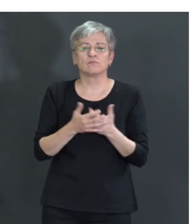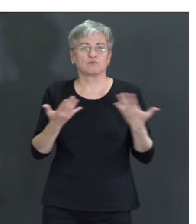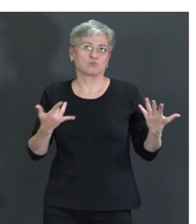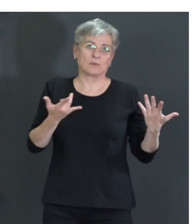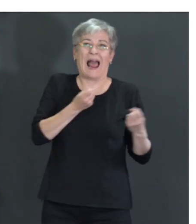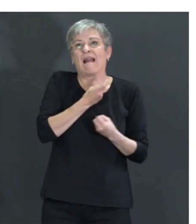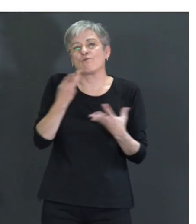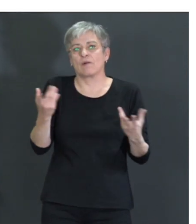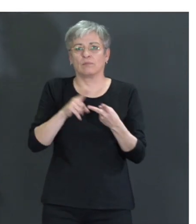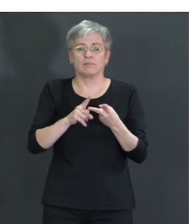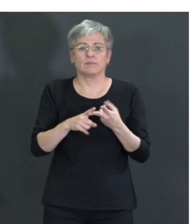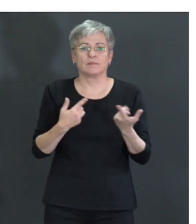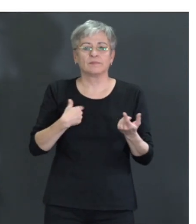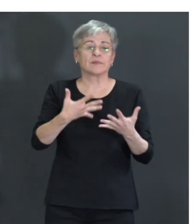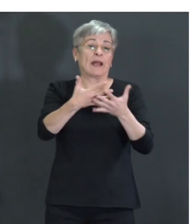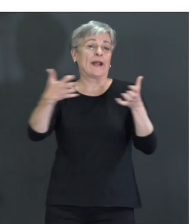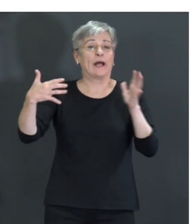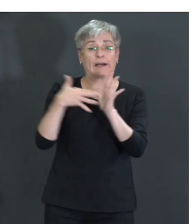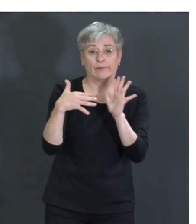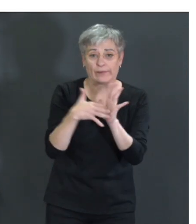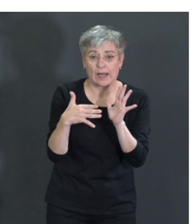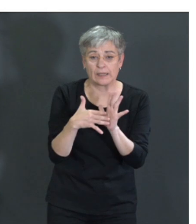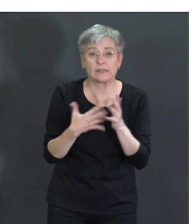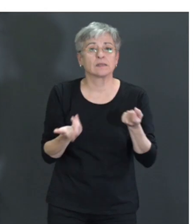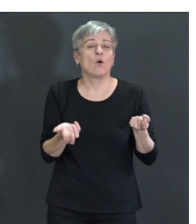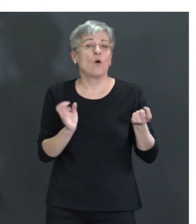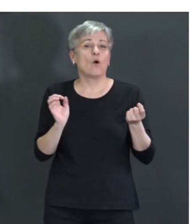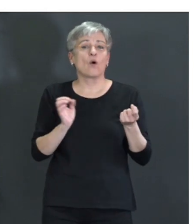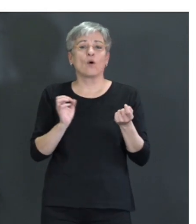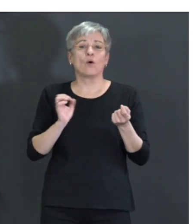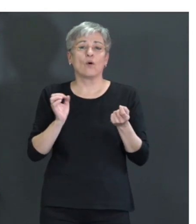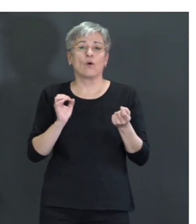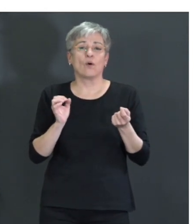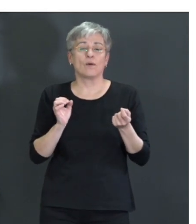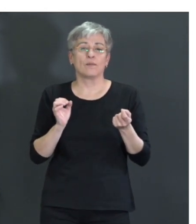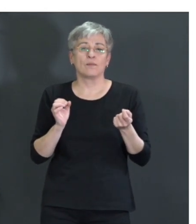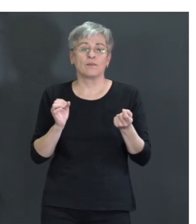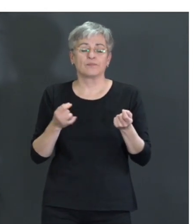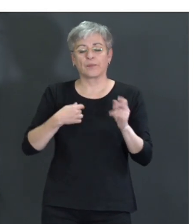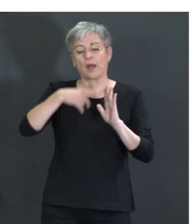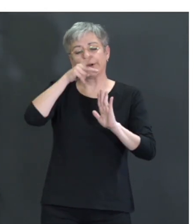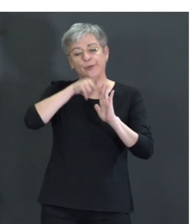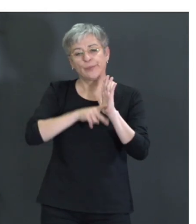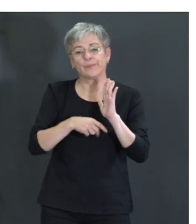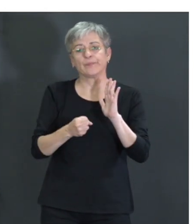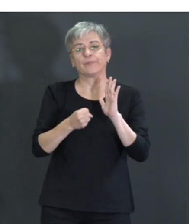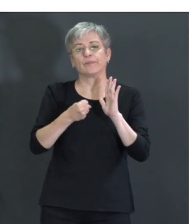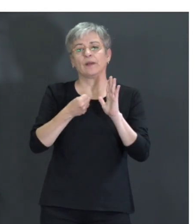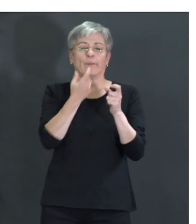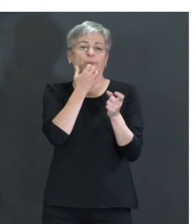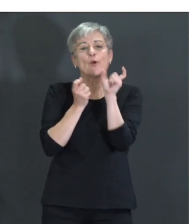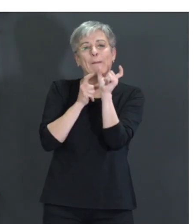ellos, ¿vale? Se han utilizado refranes o también, por ejemplo, que enumeren las vocales de una